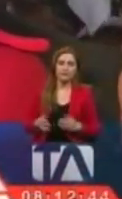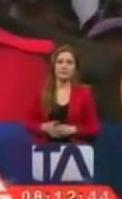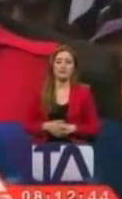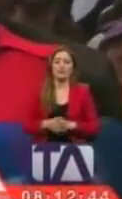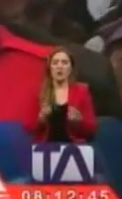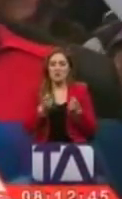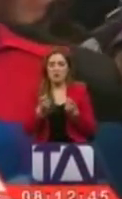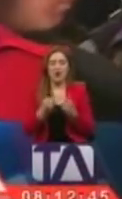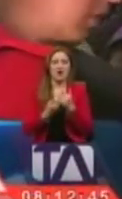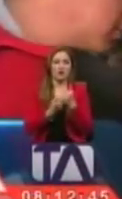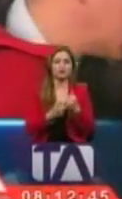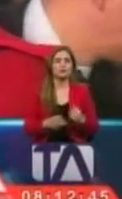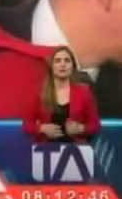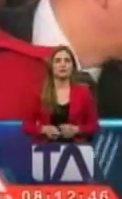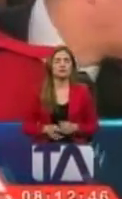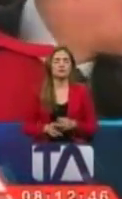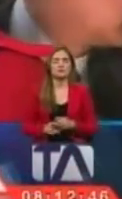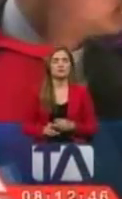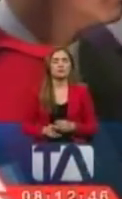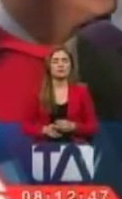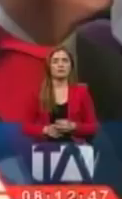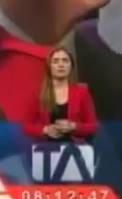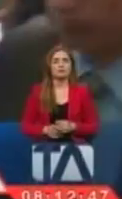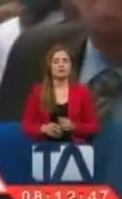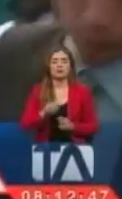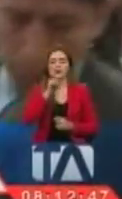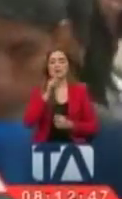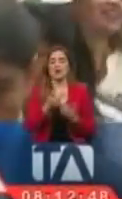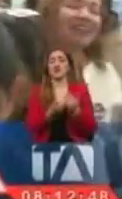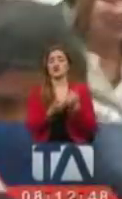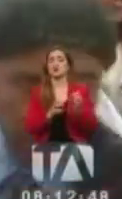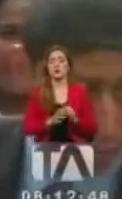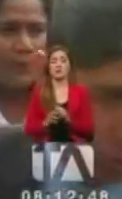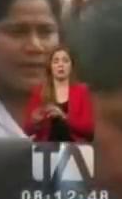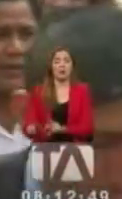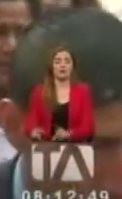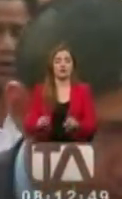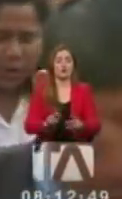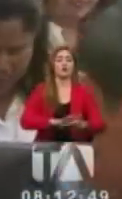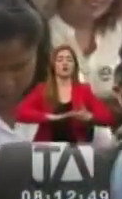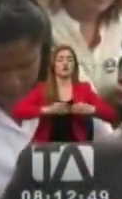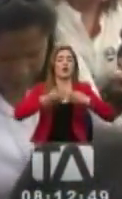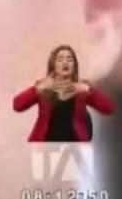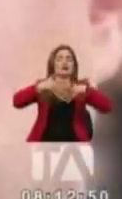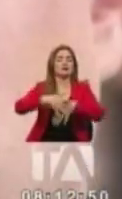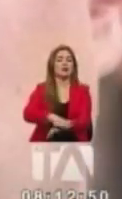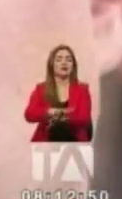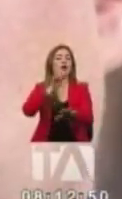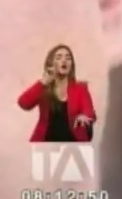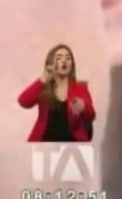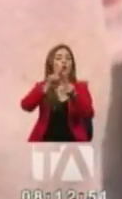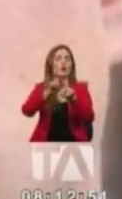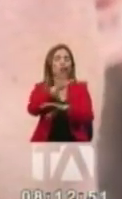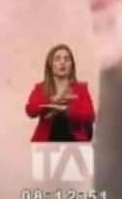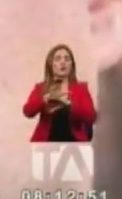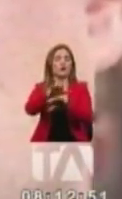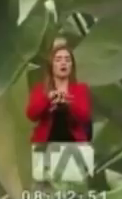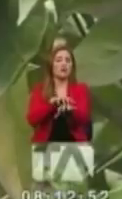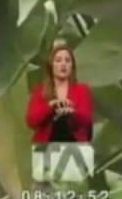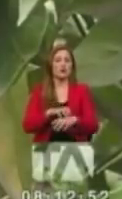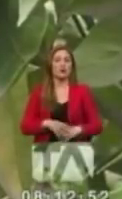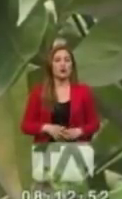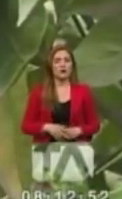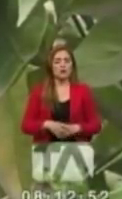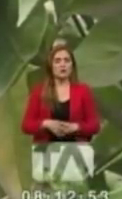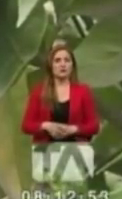manejo de recursos tenemos recursos insuficientes dice que están preparando una solución integral en conjunto con los agricultores